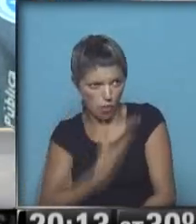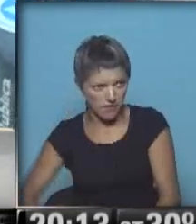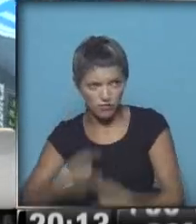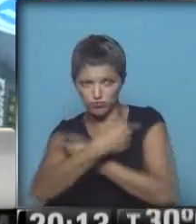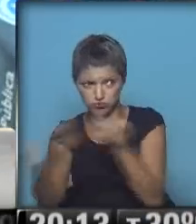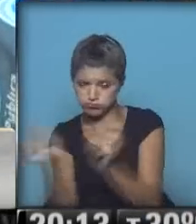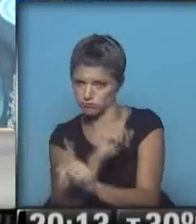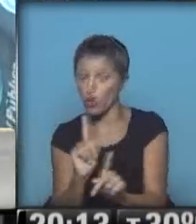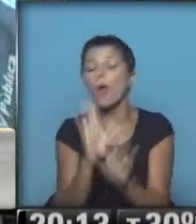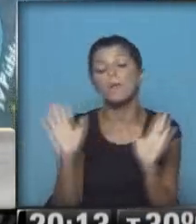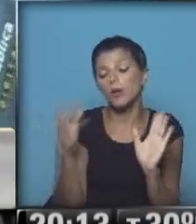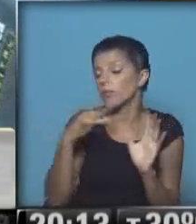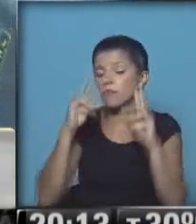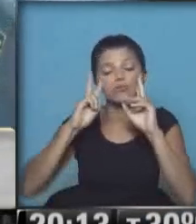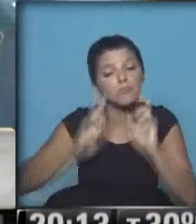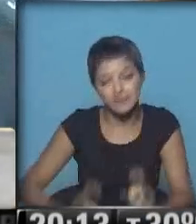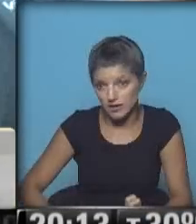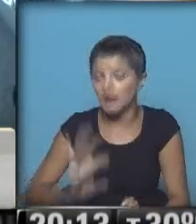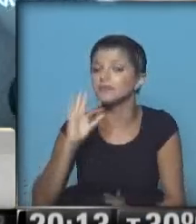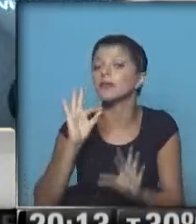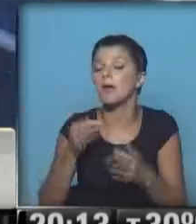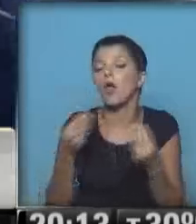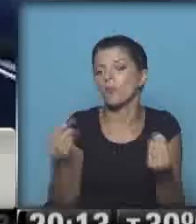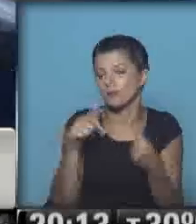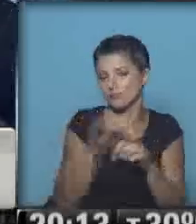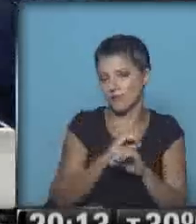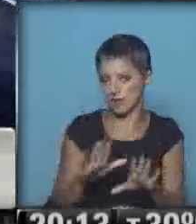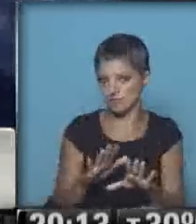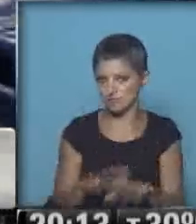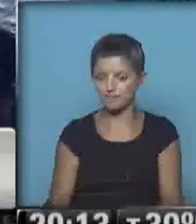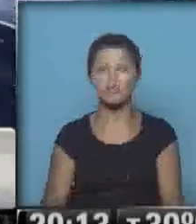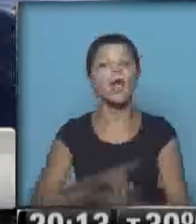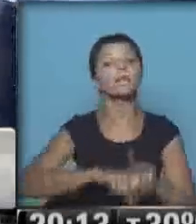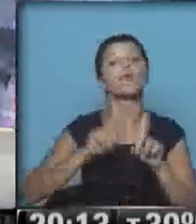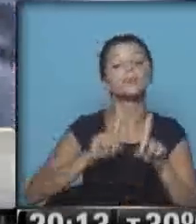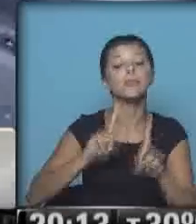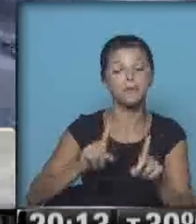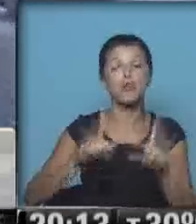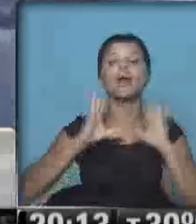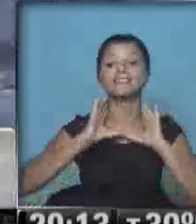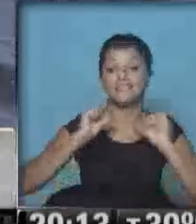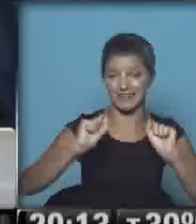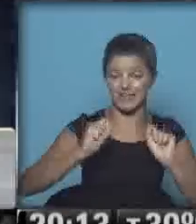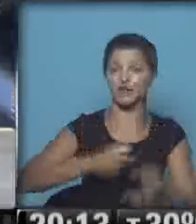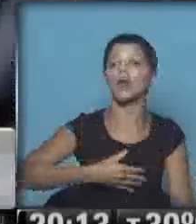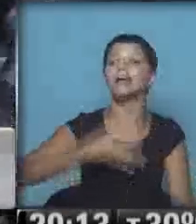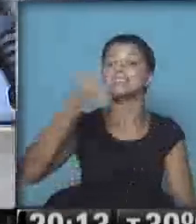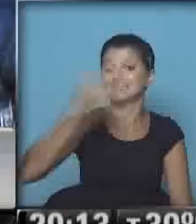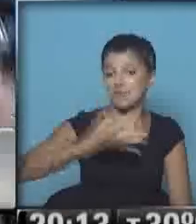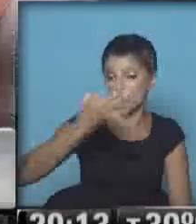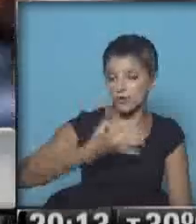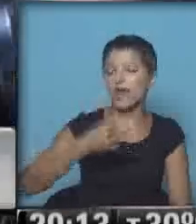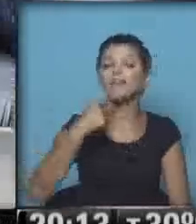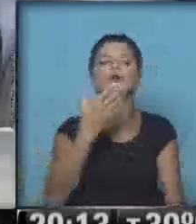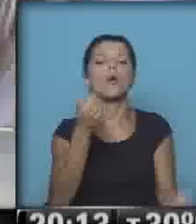hay que investigarlo y hay que ver qué fue lo que sucedió. Por supuesto que eso no es bueno que suceda. En el mismo sentido, el secretario de Seguridad desafió a la jueza a